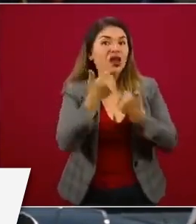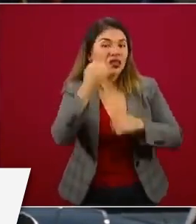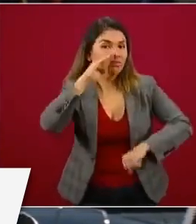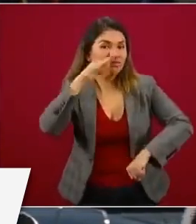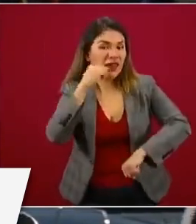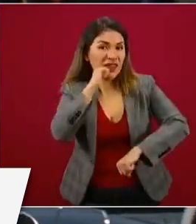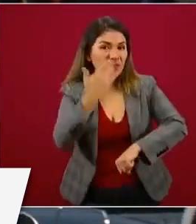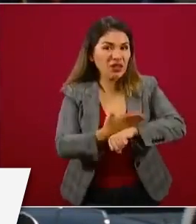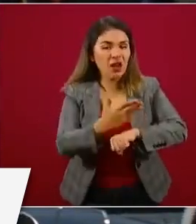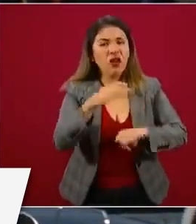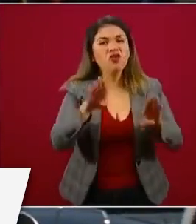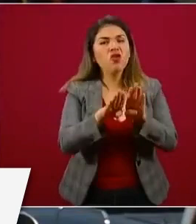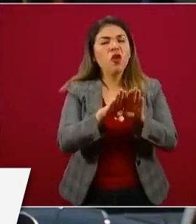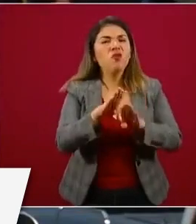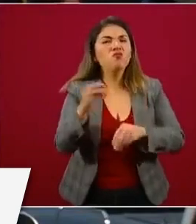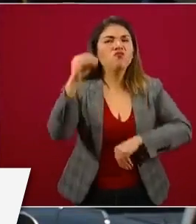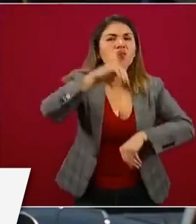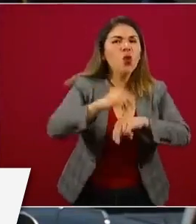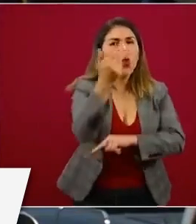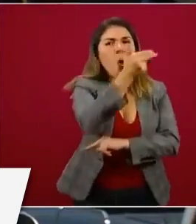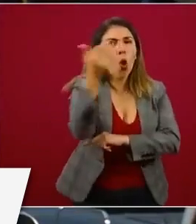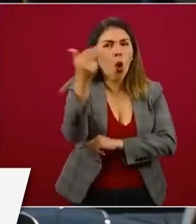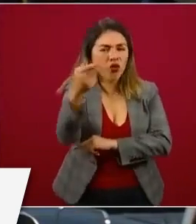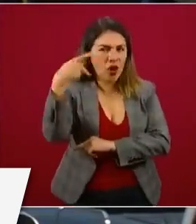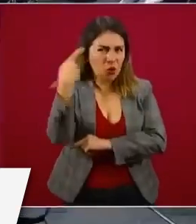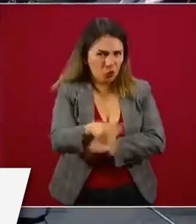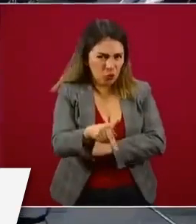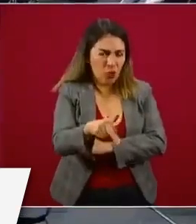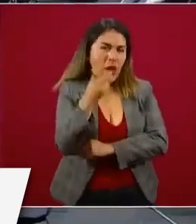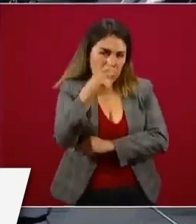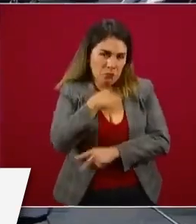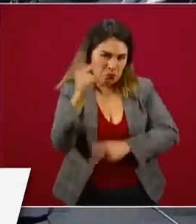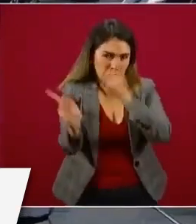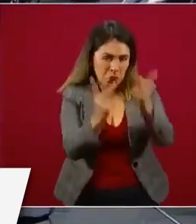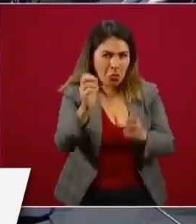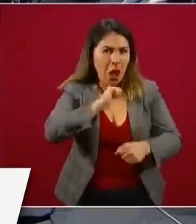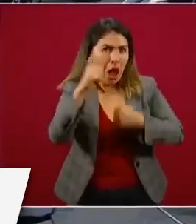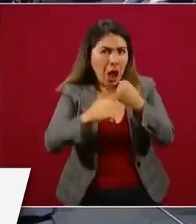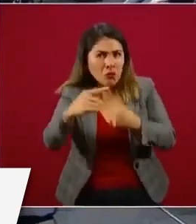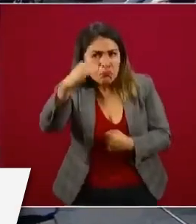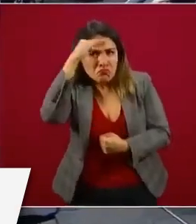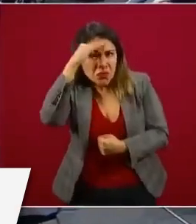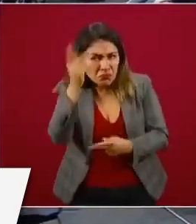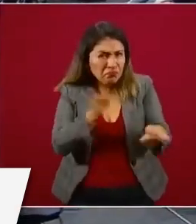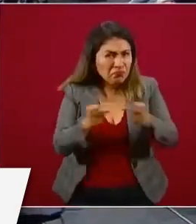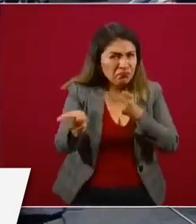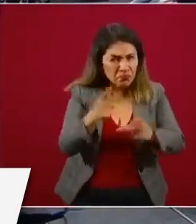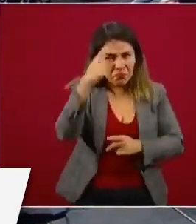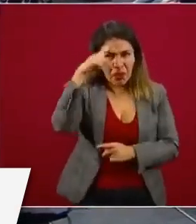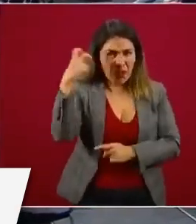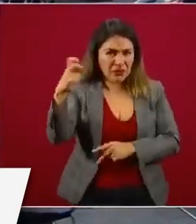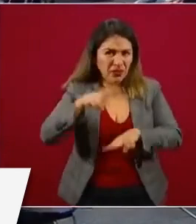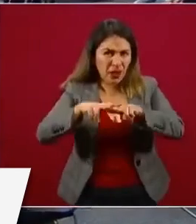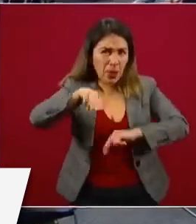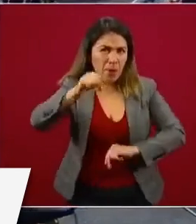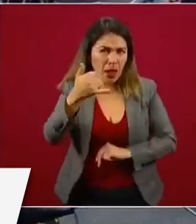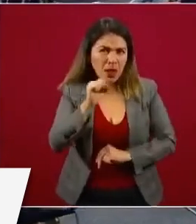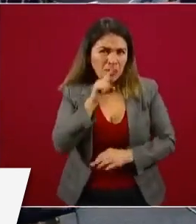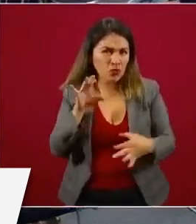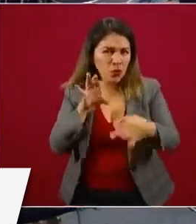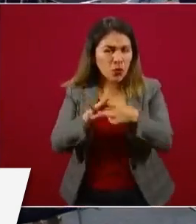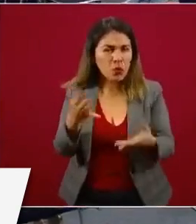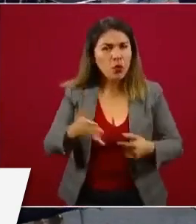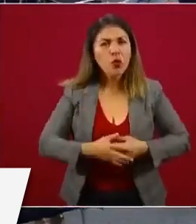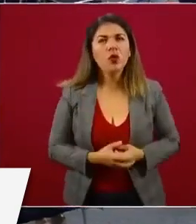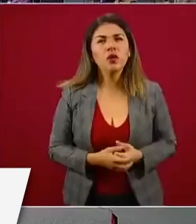y desarrollan proyectos comunitarios hoteleros ese sería el primer momento si hay algo parecido a eso presidente respecto al tema ya por favor